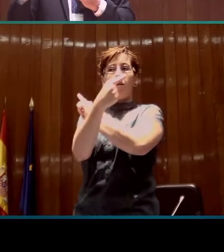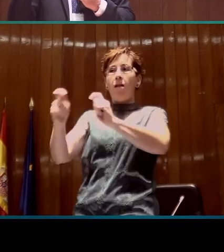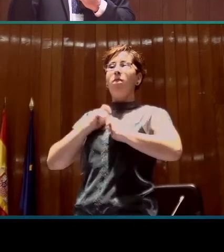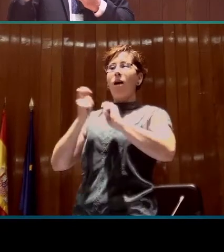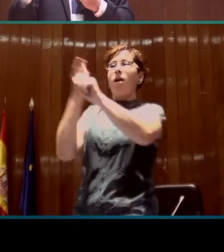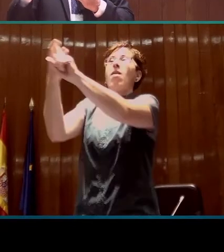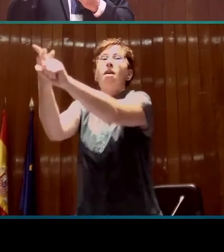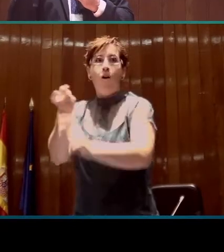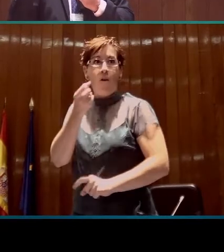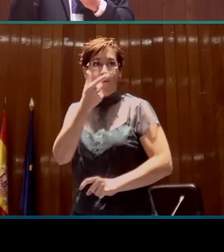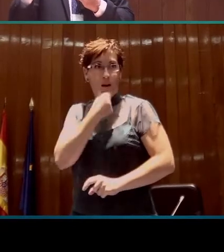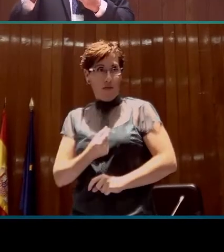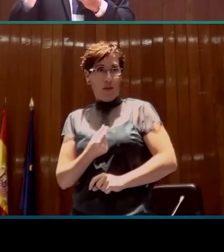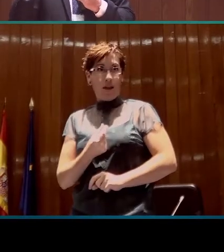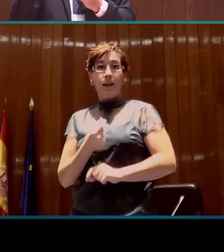posteriormente